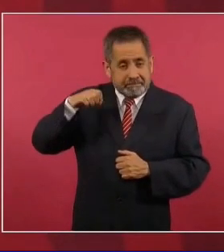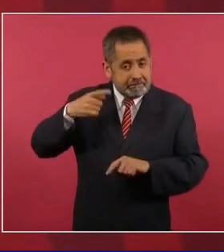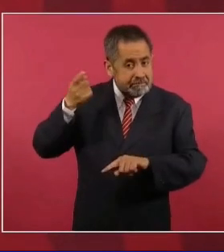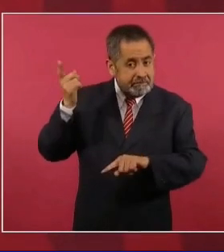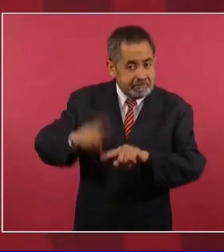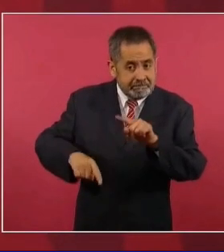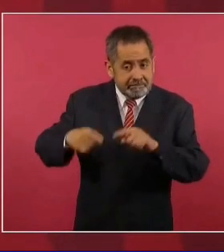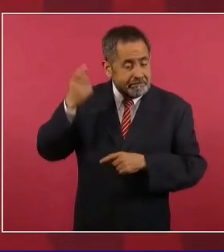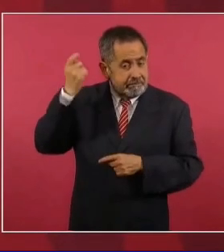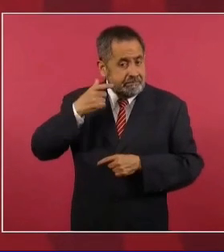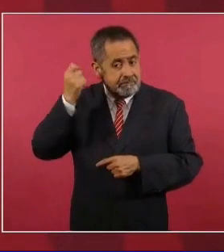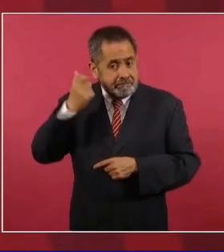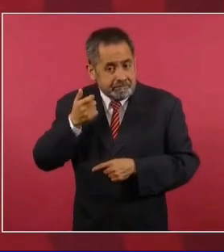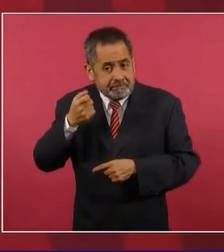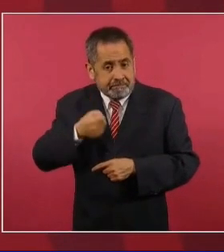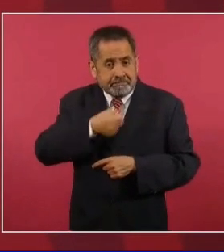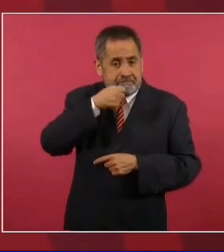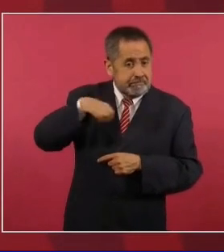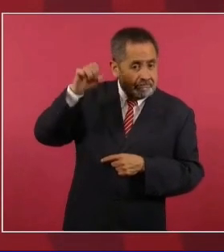a los adultos mayores.